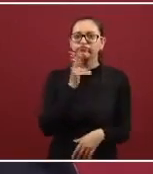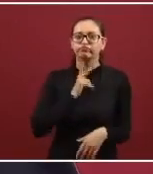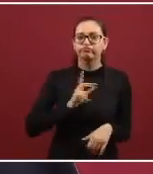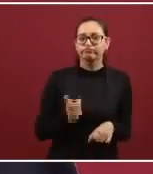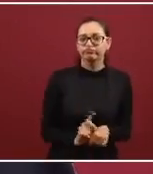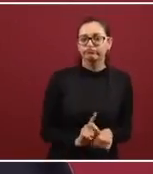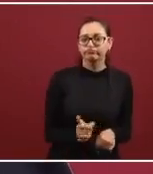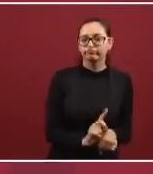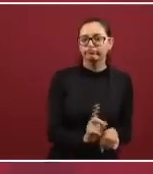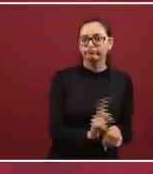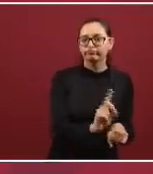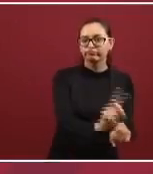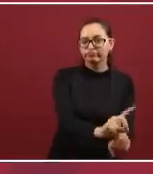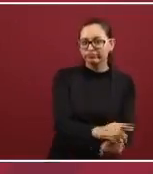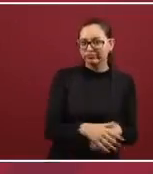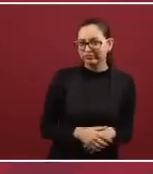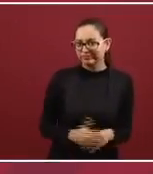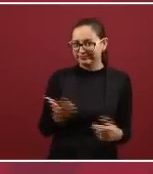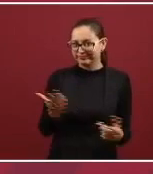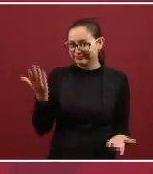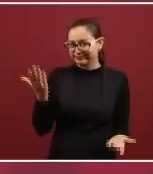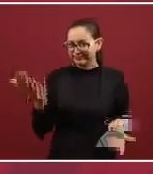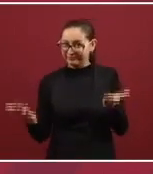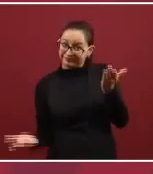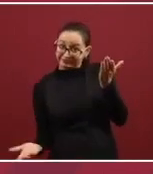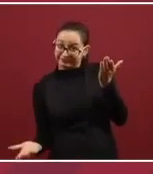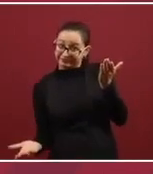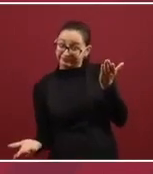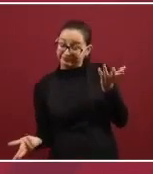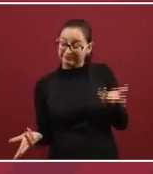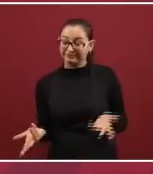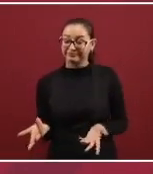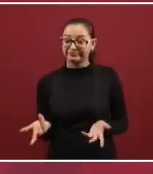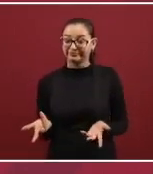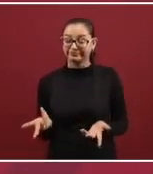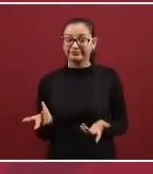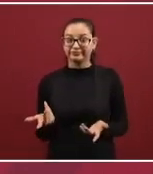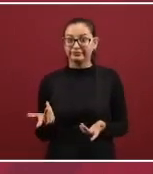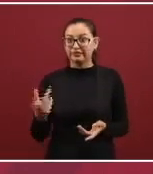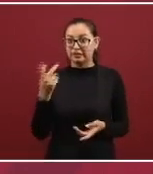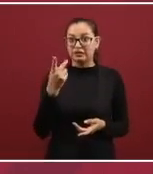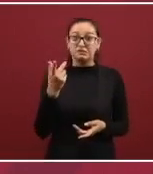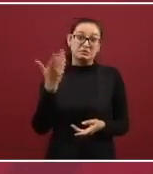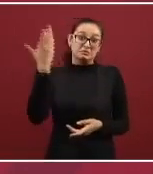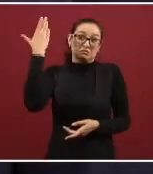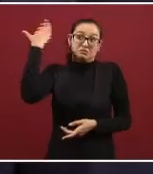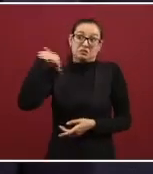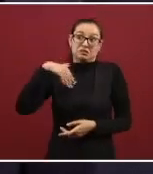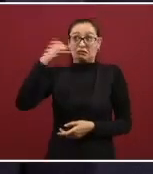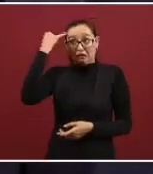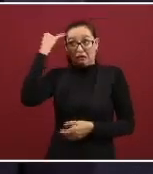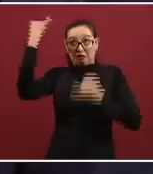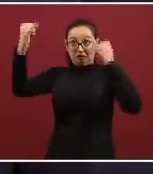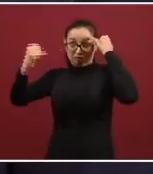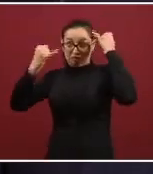Y con las rondas que tienen que ver con la privatización,